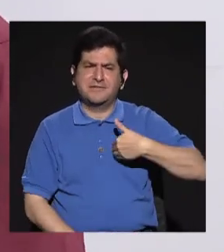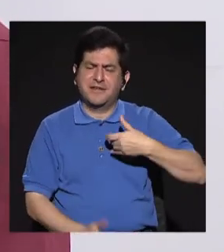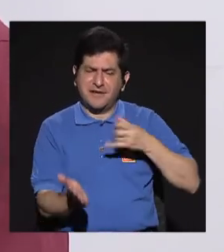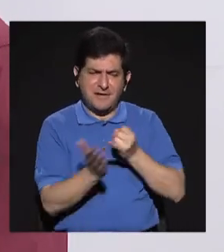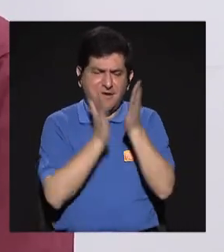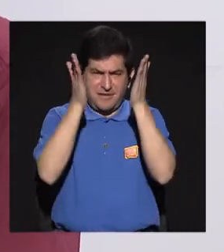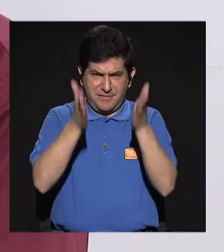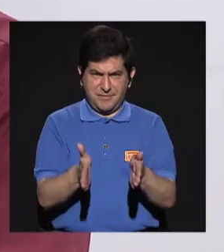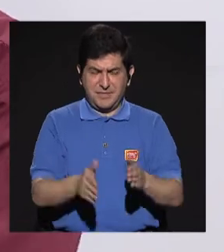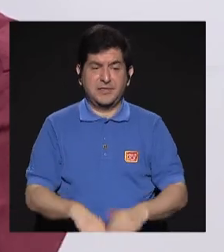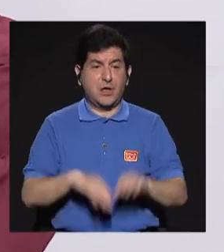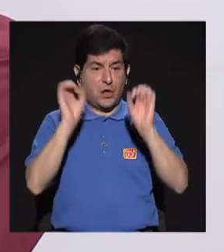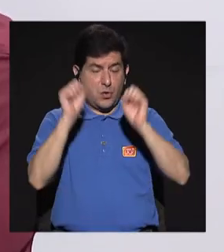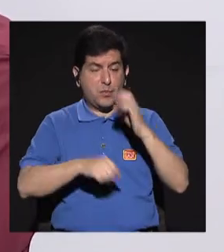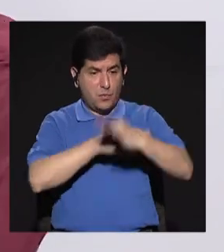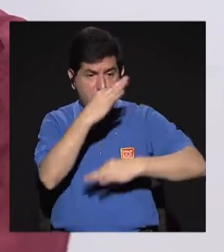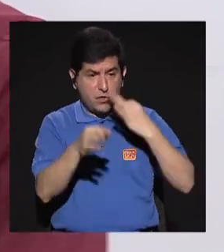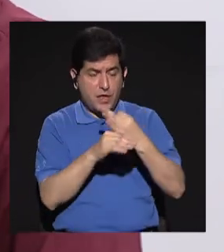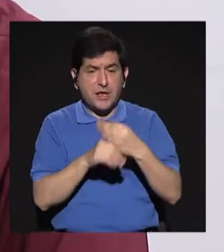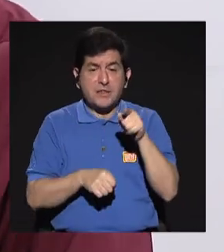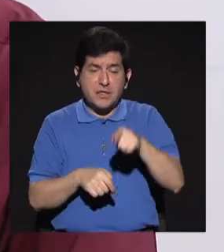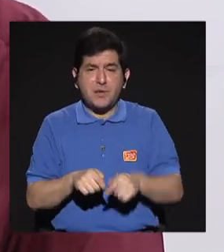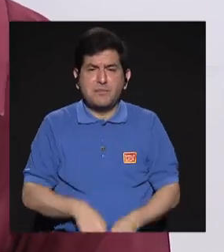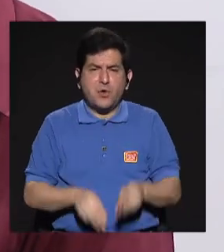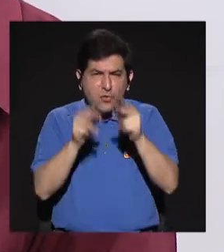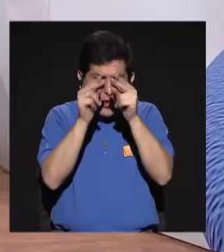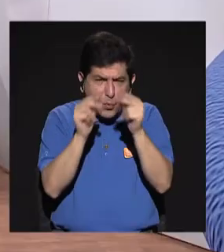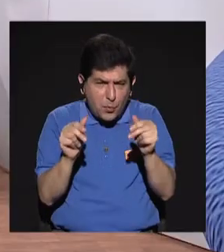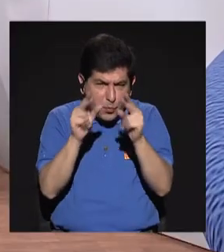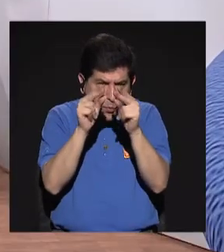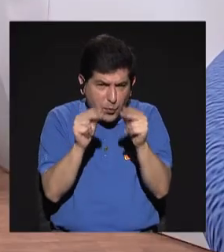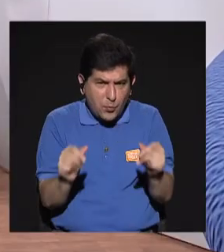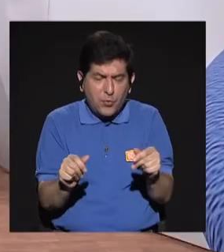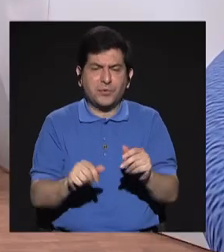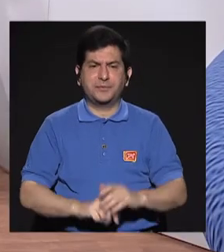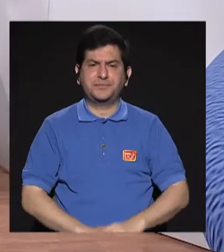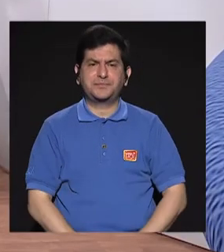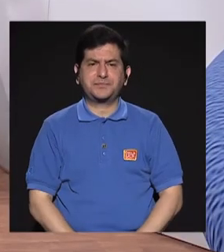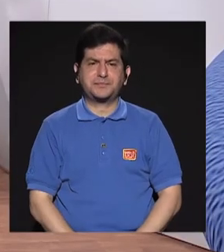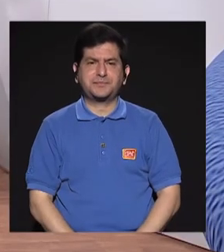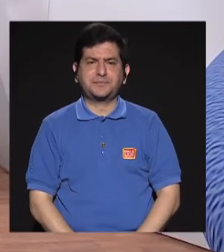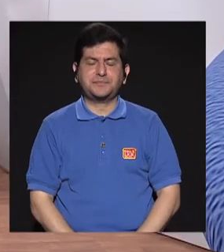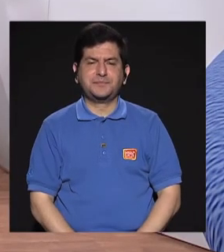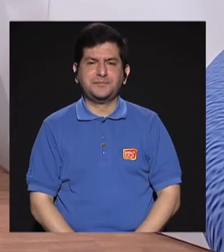destrezas que tiene que tener un investigador para hacer este tipo de modelaje bueno